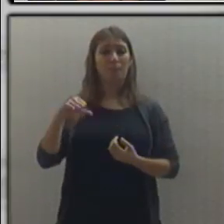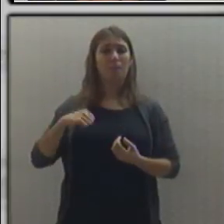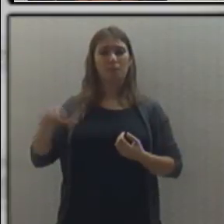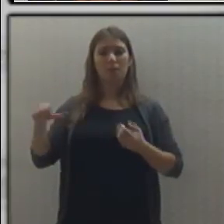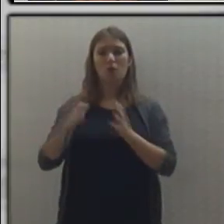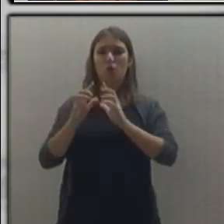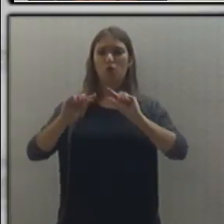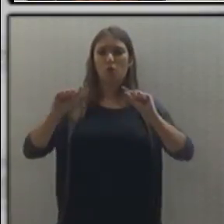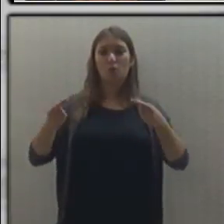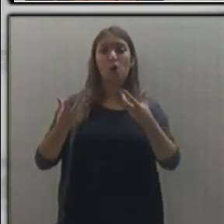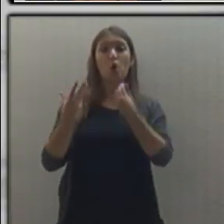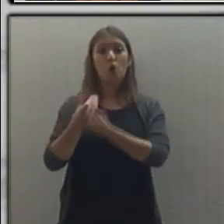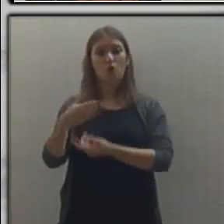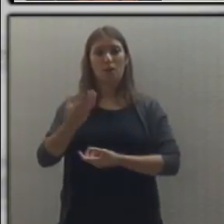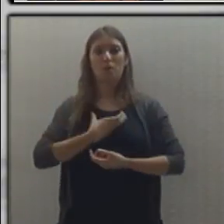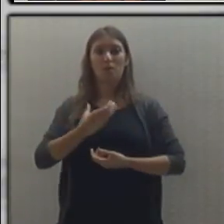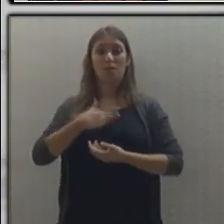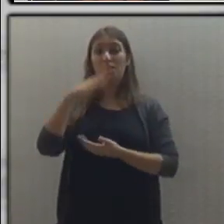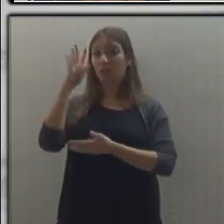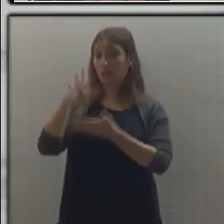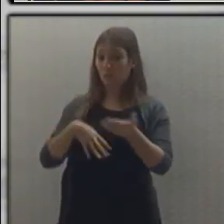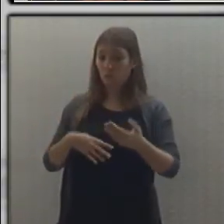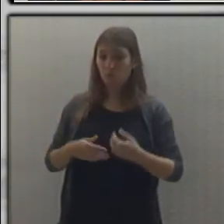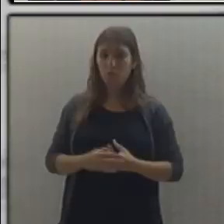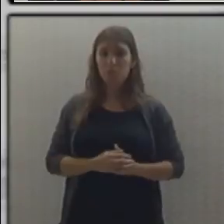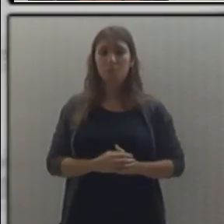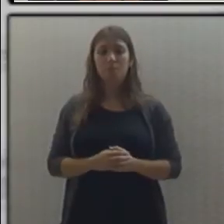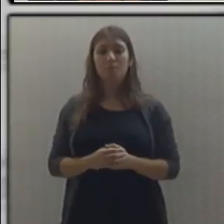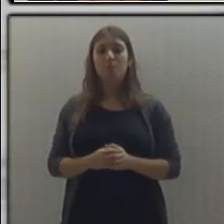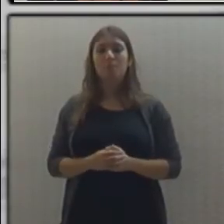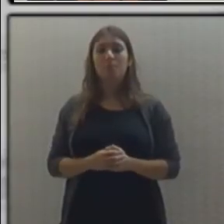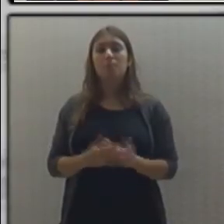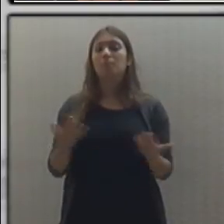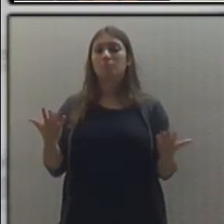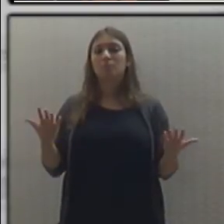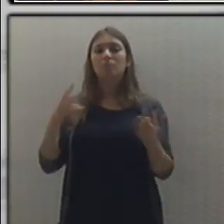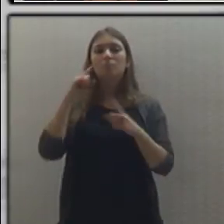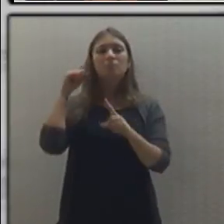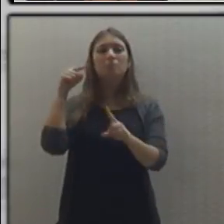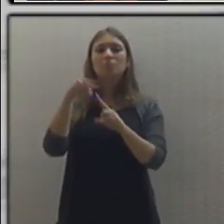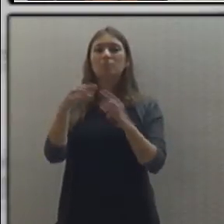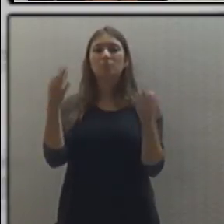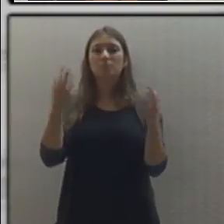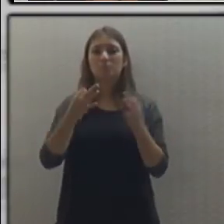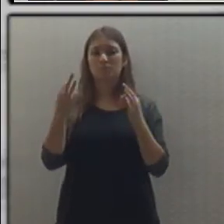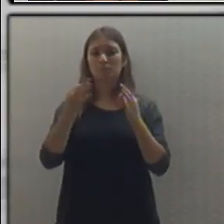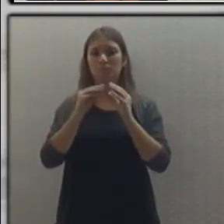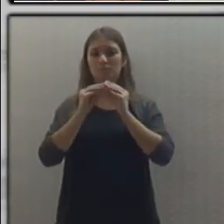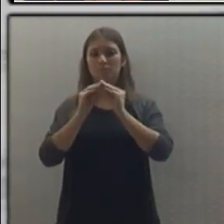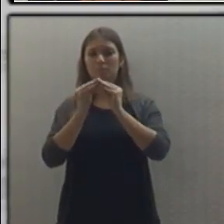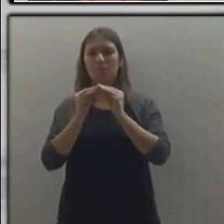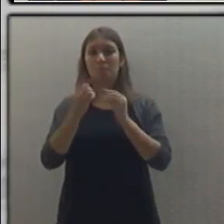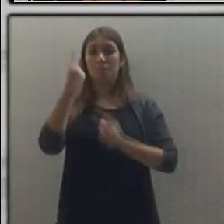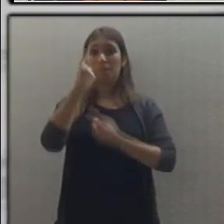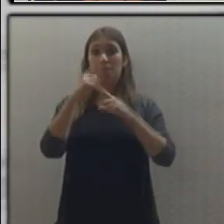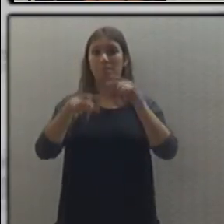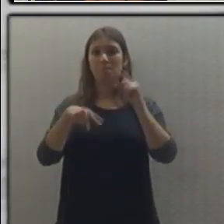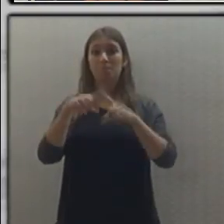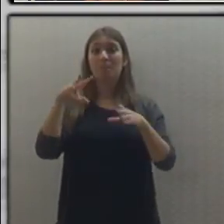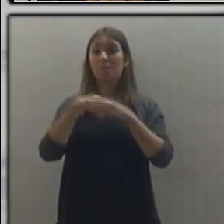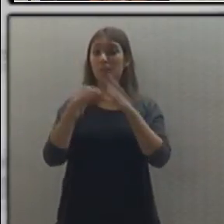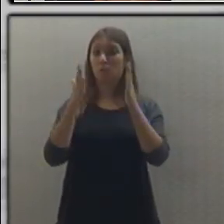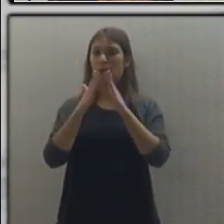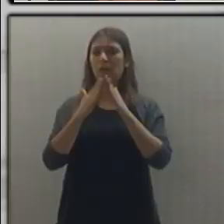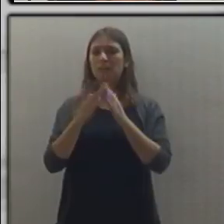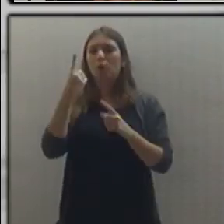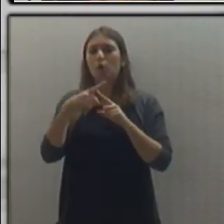convenio con el Ayuntamiento de Barcelona, y con el fin de realizar intervenciones puntuales dentro de la